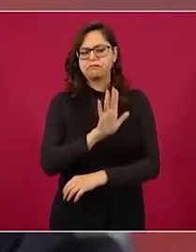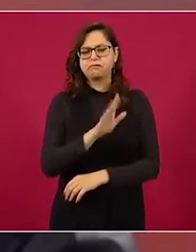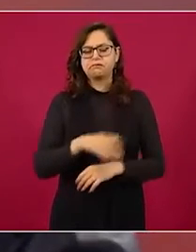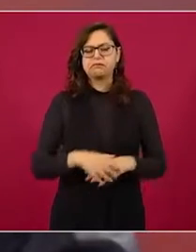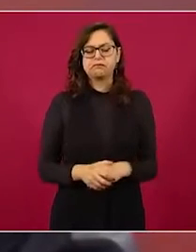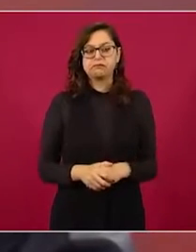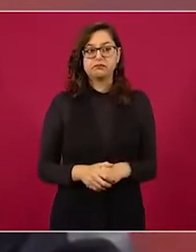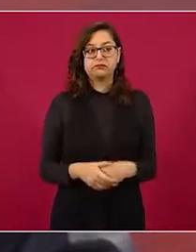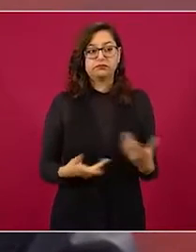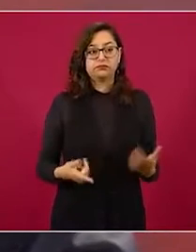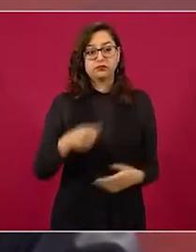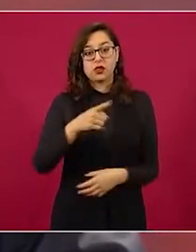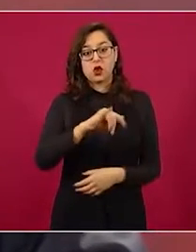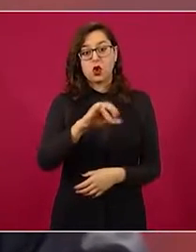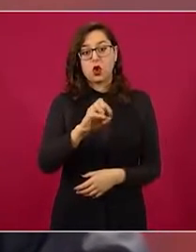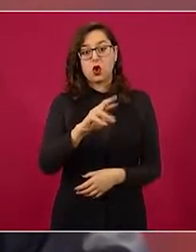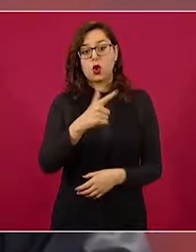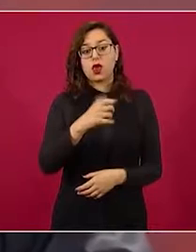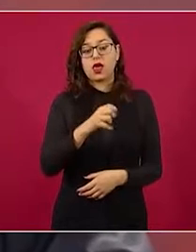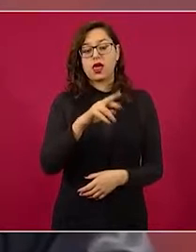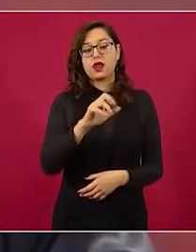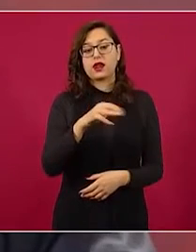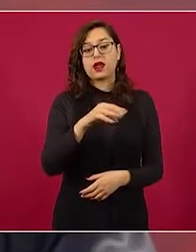Jorge Ramos,